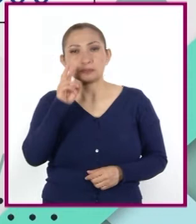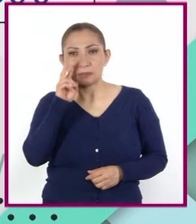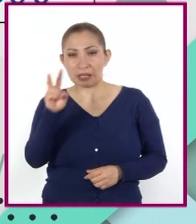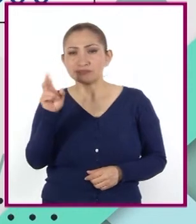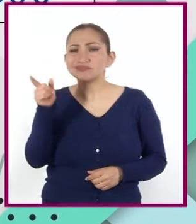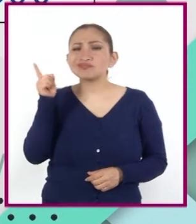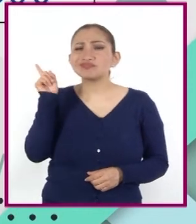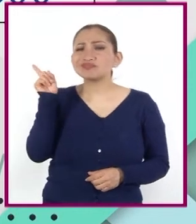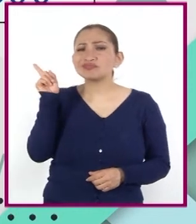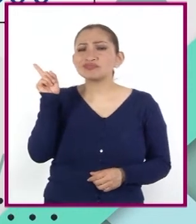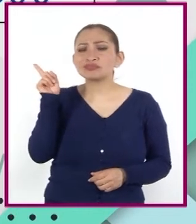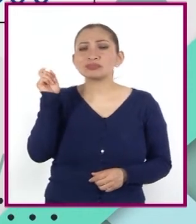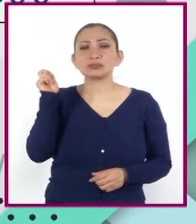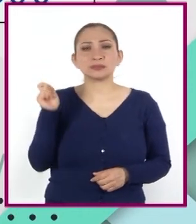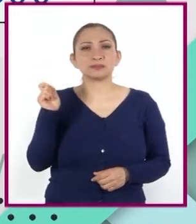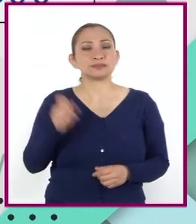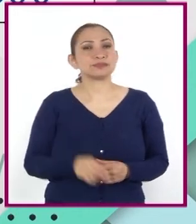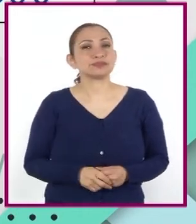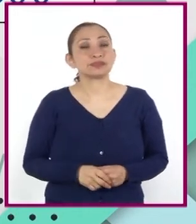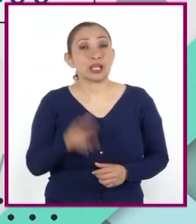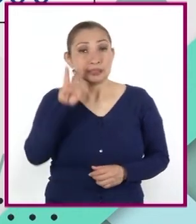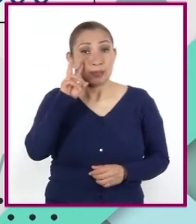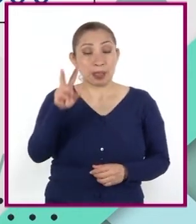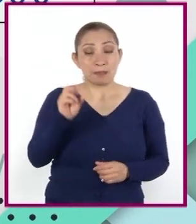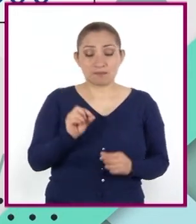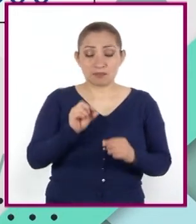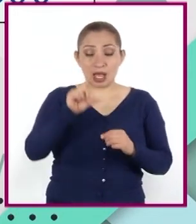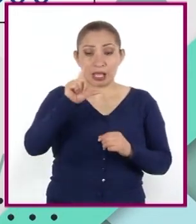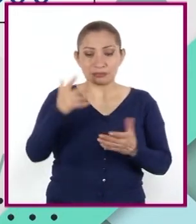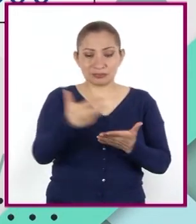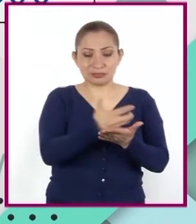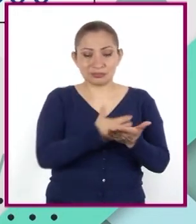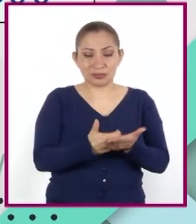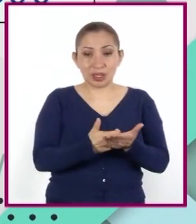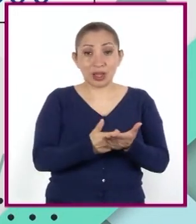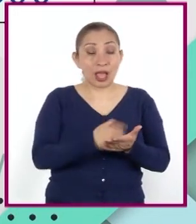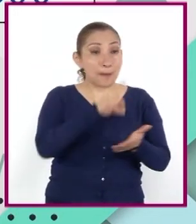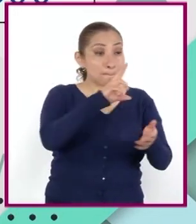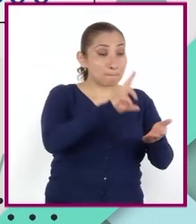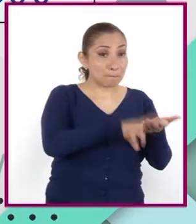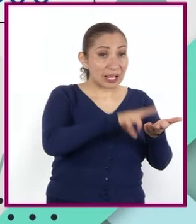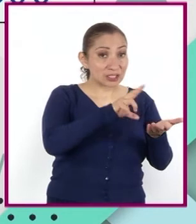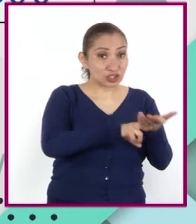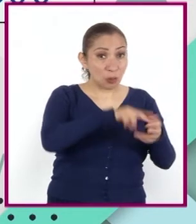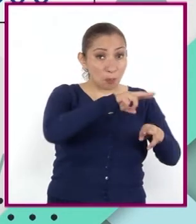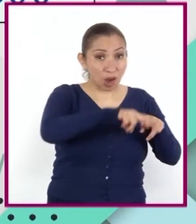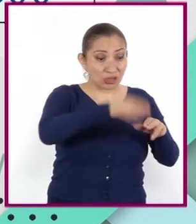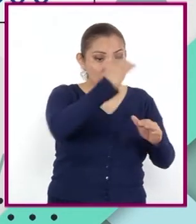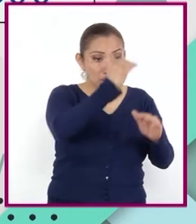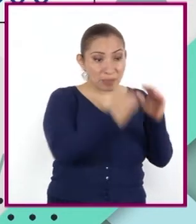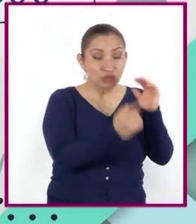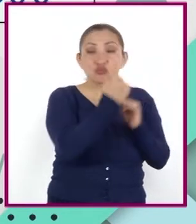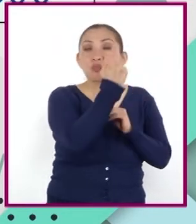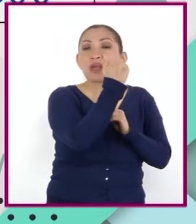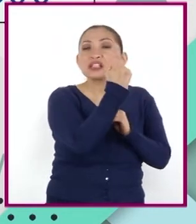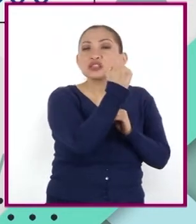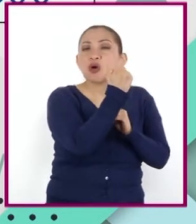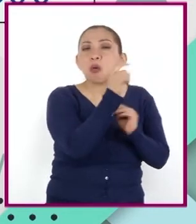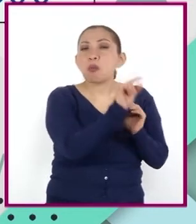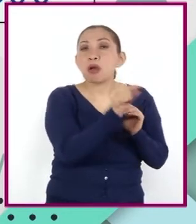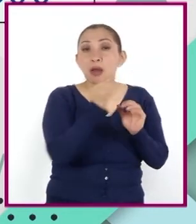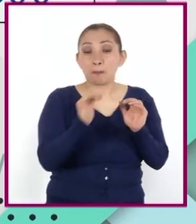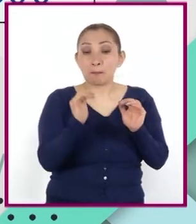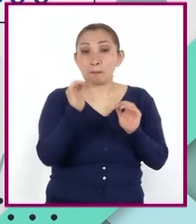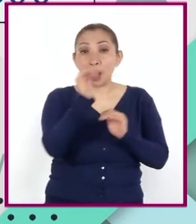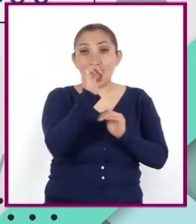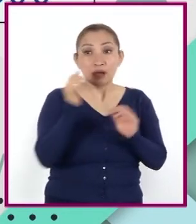en ella? Se ve el aumento de los ingresos al disminuir el costo de la entrada un peso debido al aumento